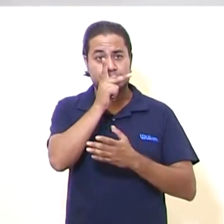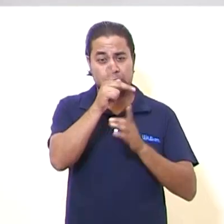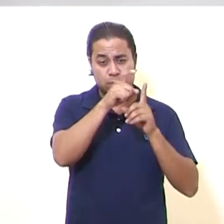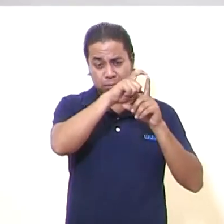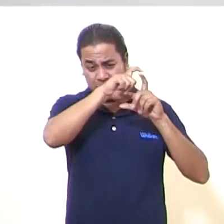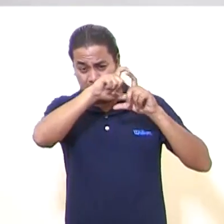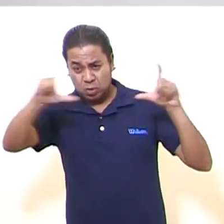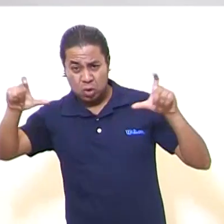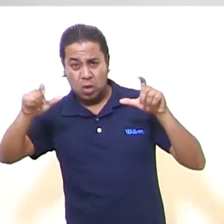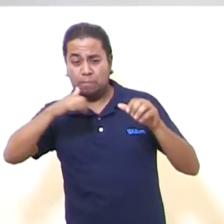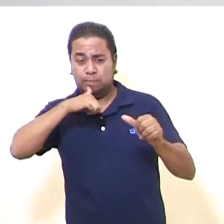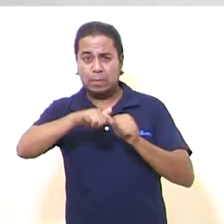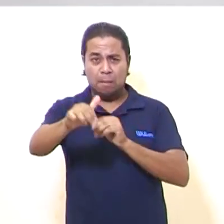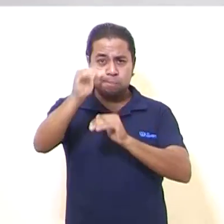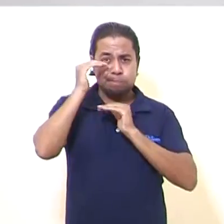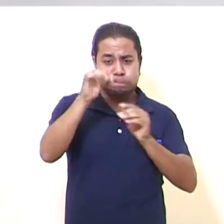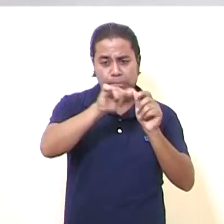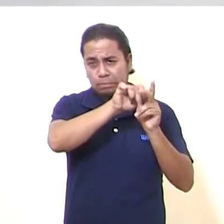mayúsculas.